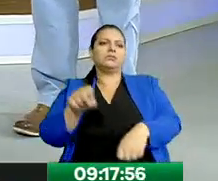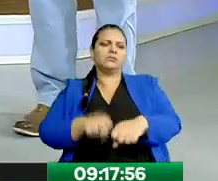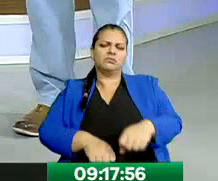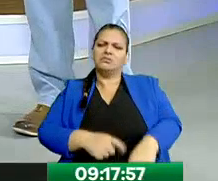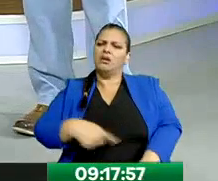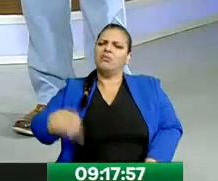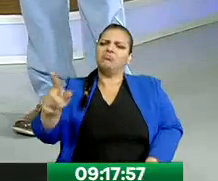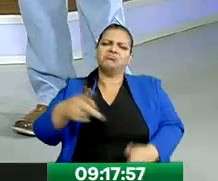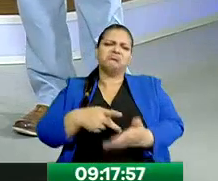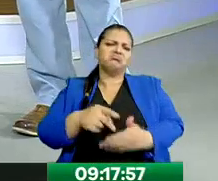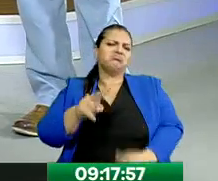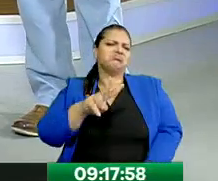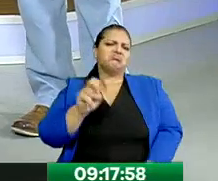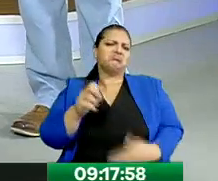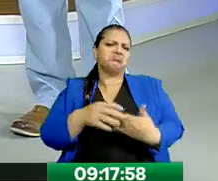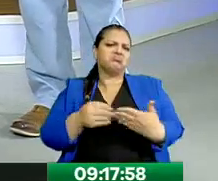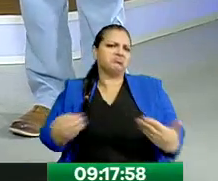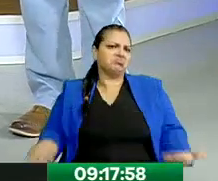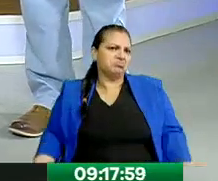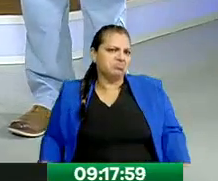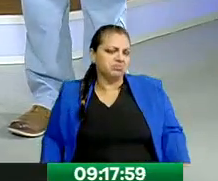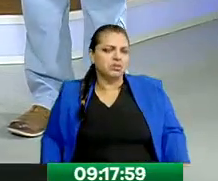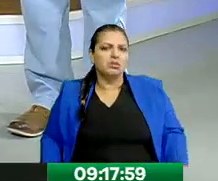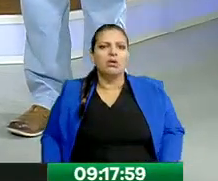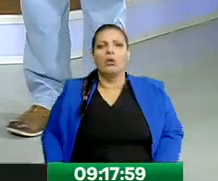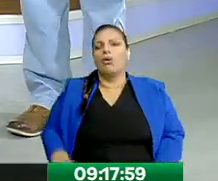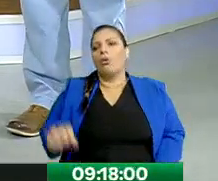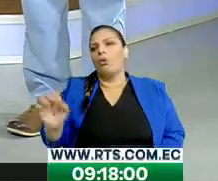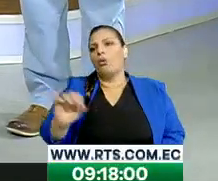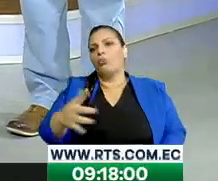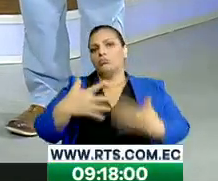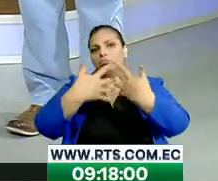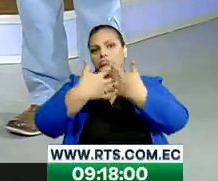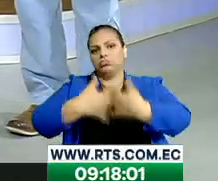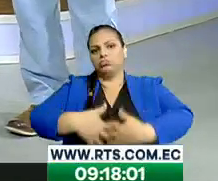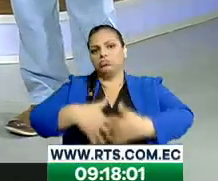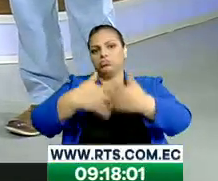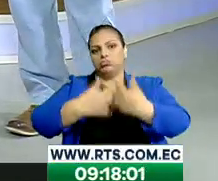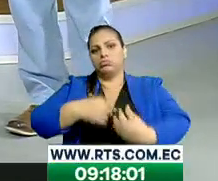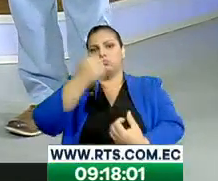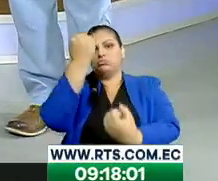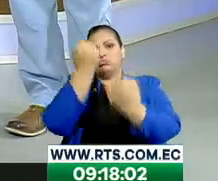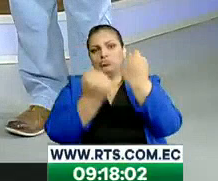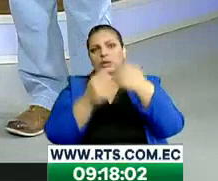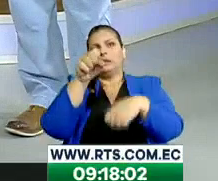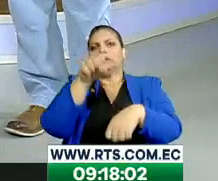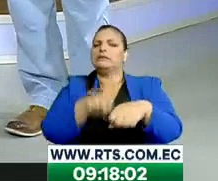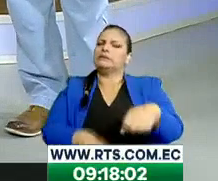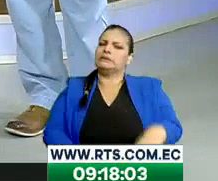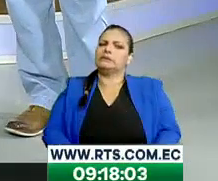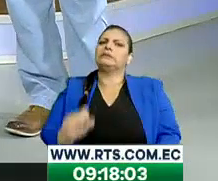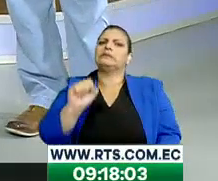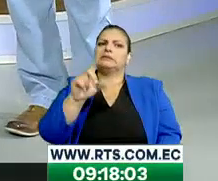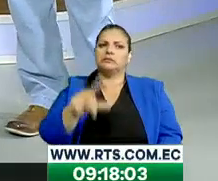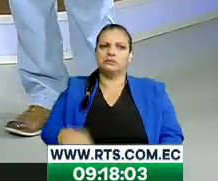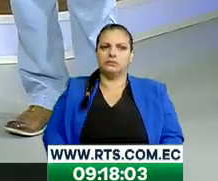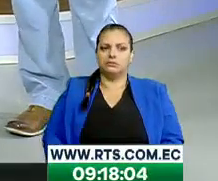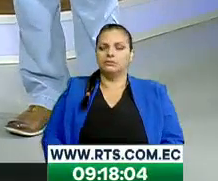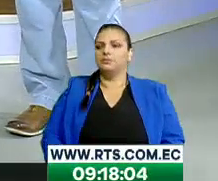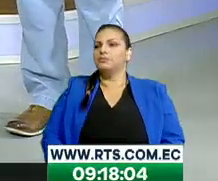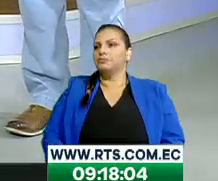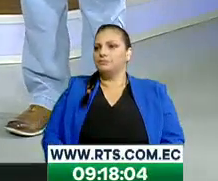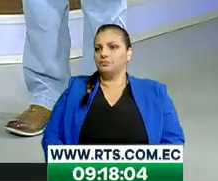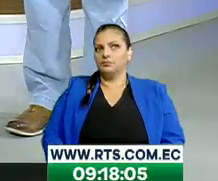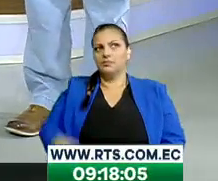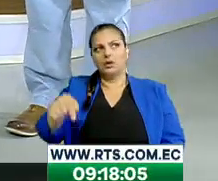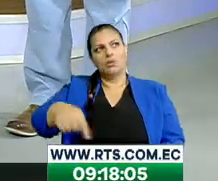la máquina, que ya nos damos cuenta por el tema de las emisiones. Si no matriculo hasta diciembre. Bueno, hoy en este mes estamos en el